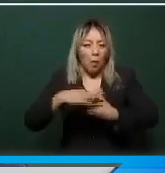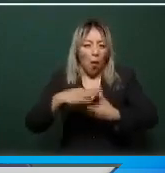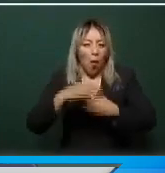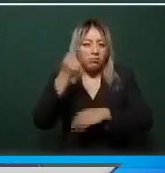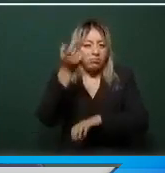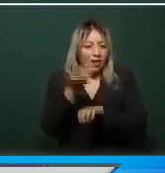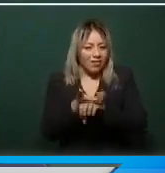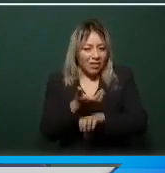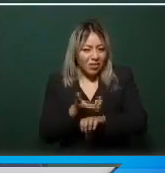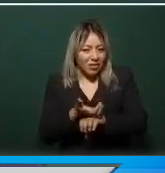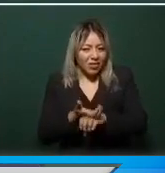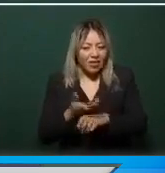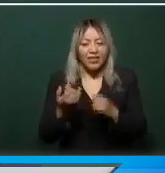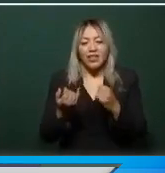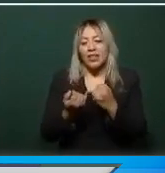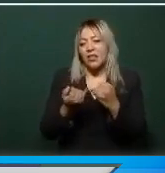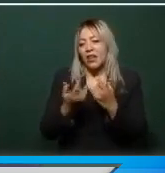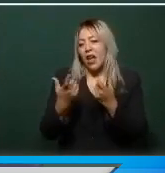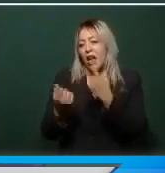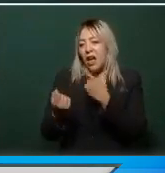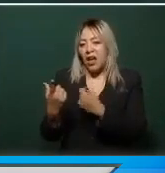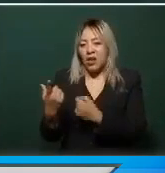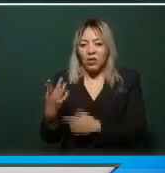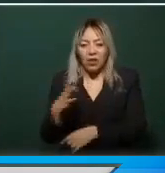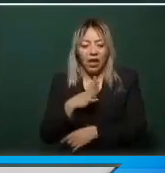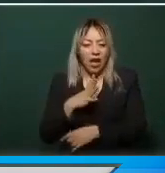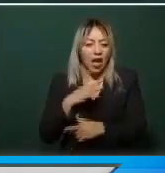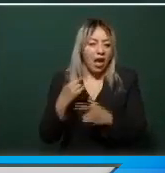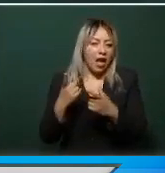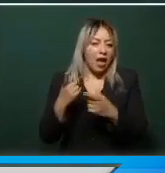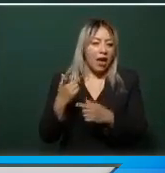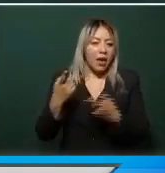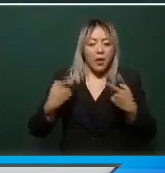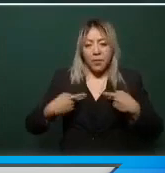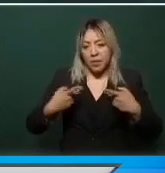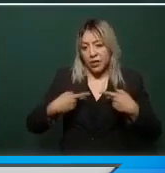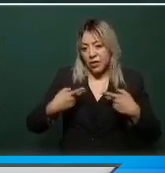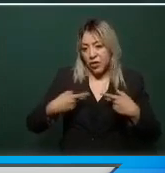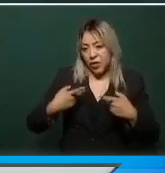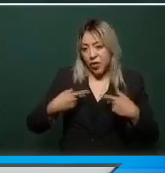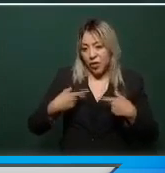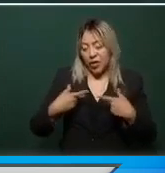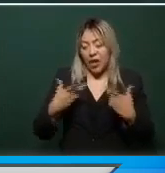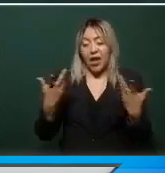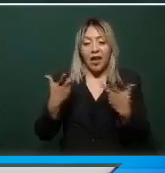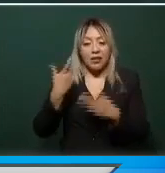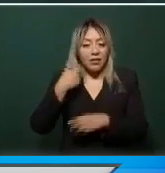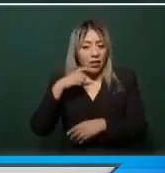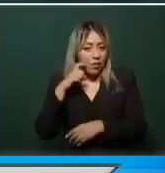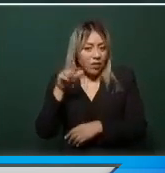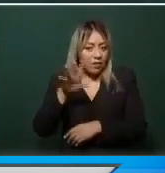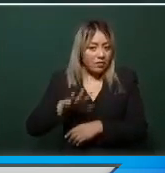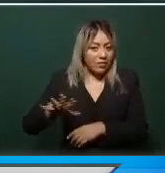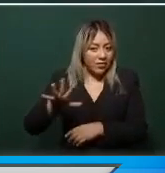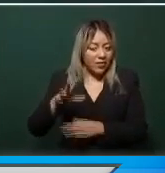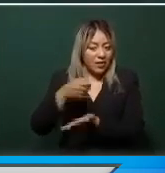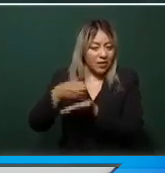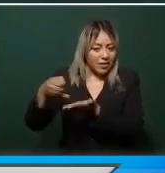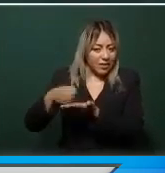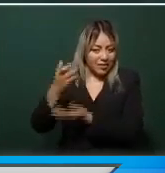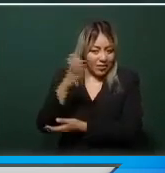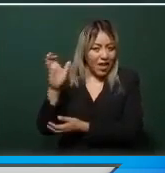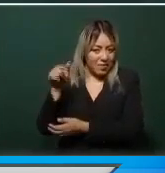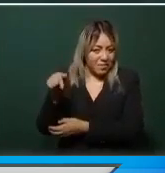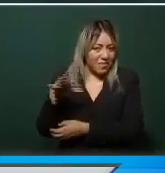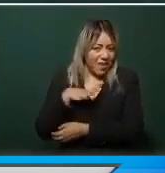17.65% impuestas al tomate mexicano está vinculada a las elecciones en Estados Unidos. Hay autoridades y legisladores de este país que no están de acuerdo en